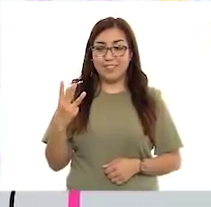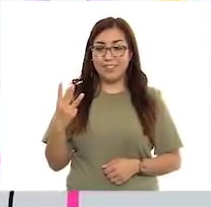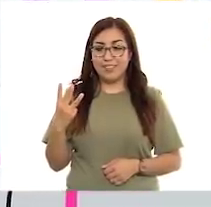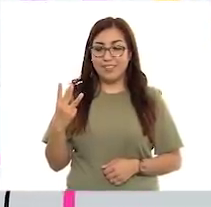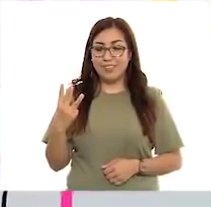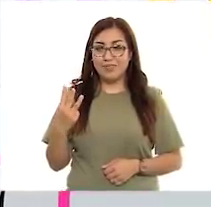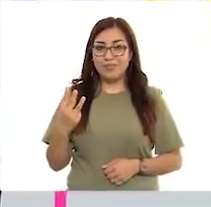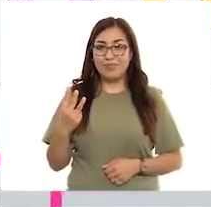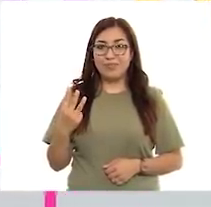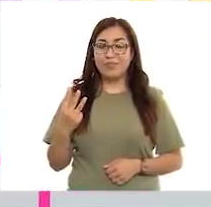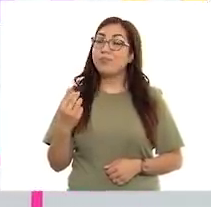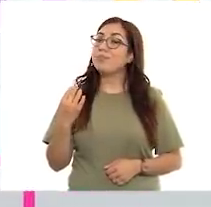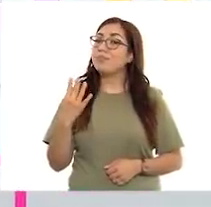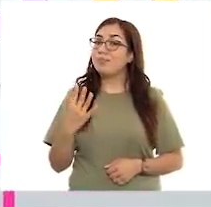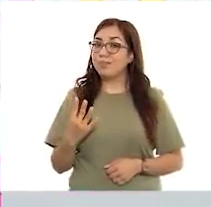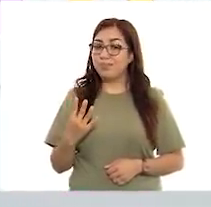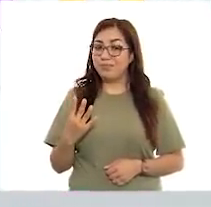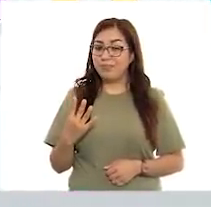Tres.